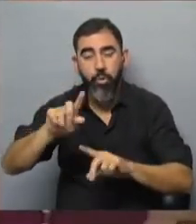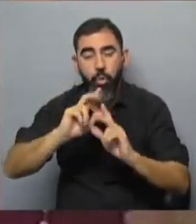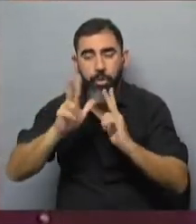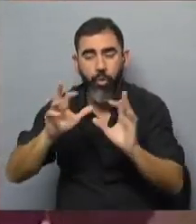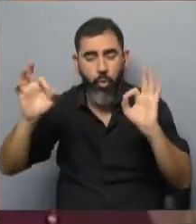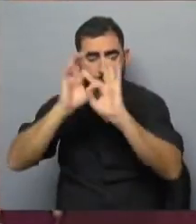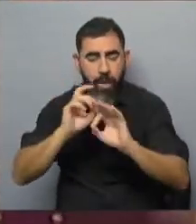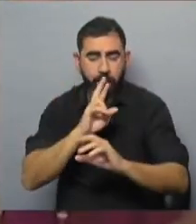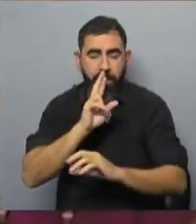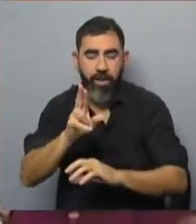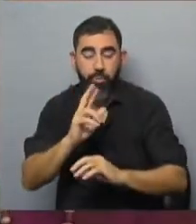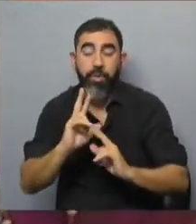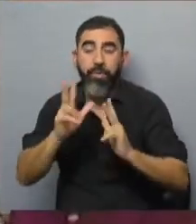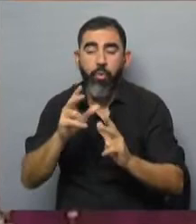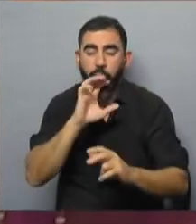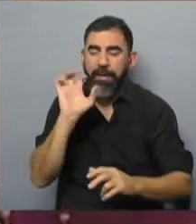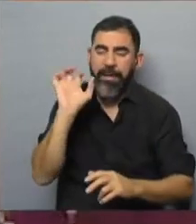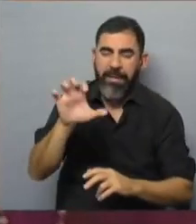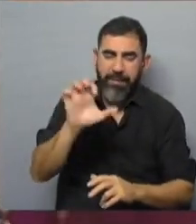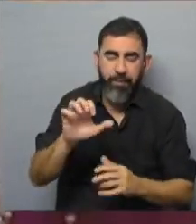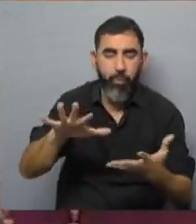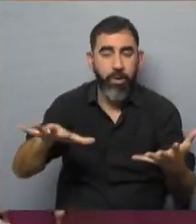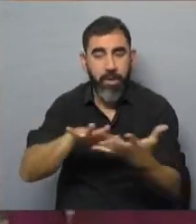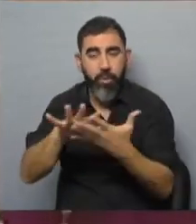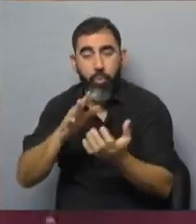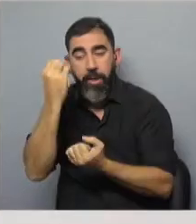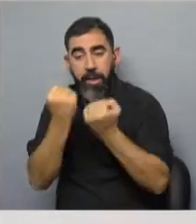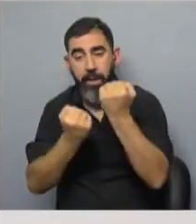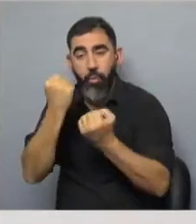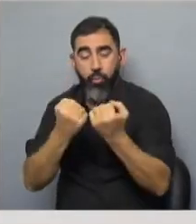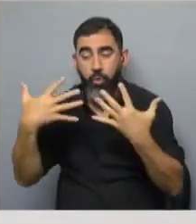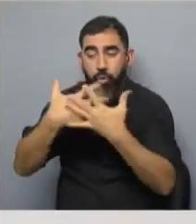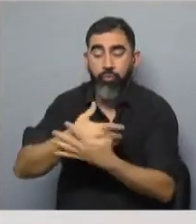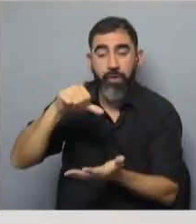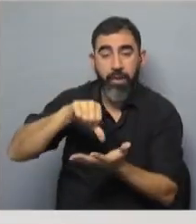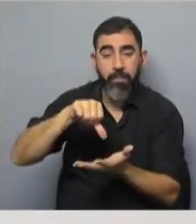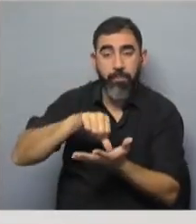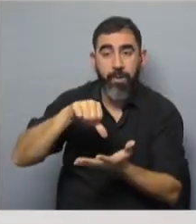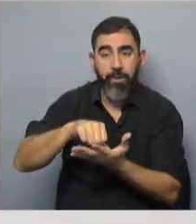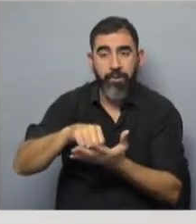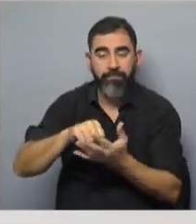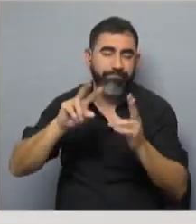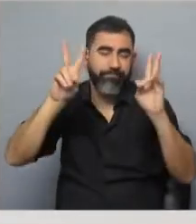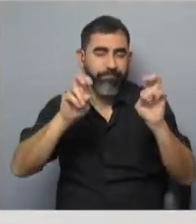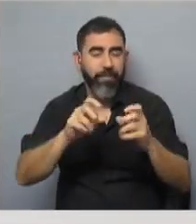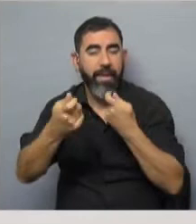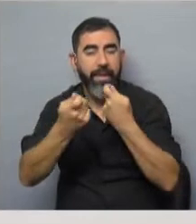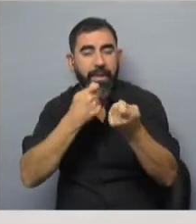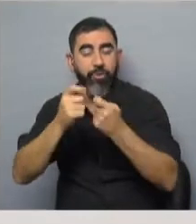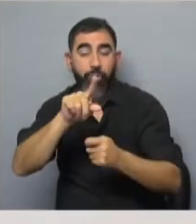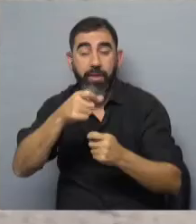refirió a la dimisión, expresó sus críticas por el contexto económico que atraviesa el país, en clara referencia a la gestión